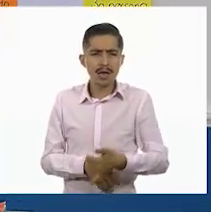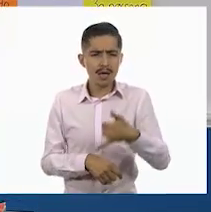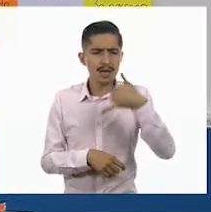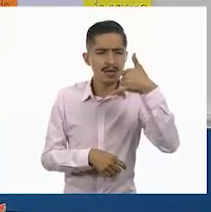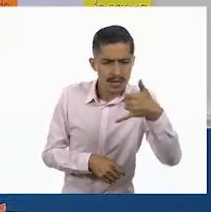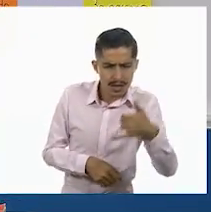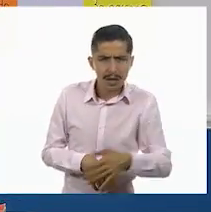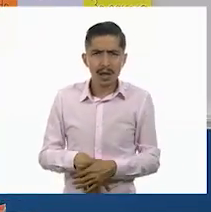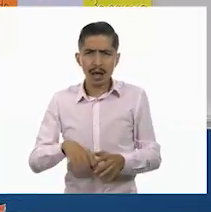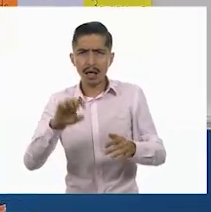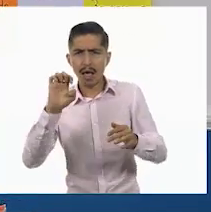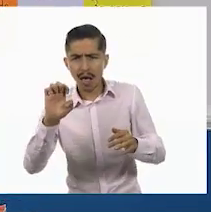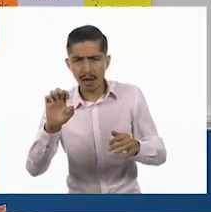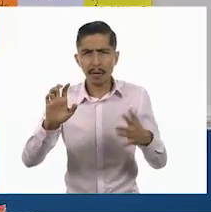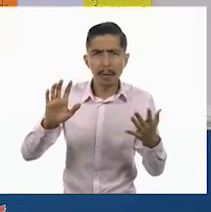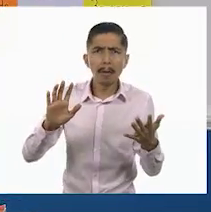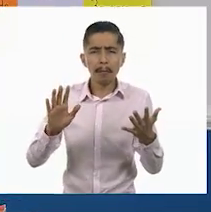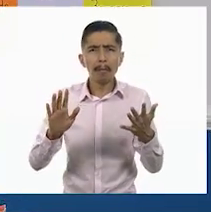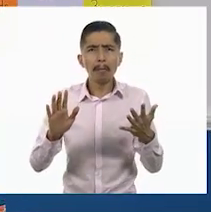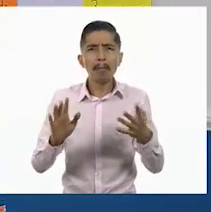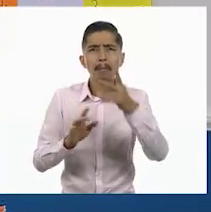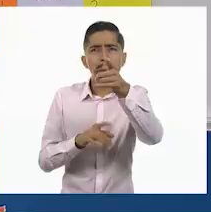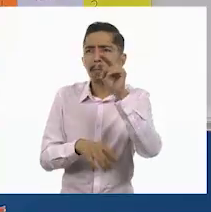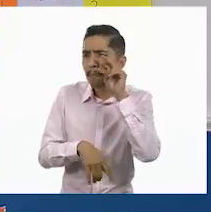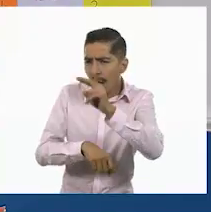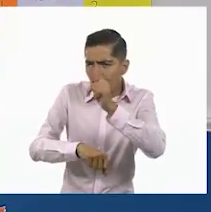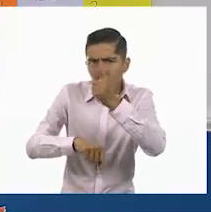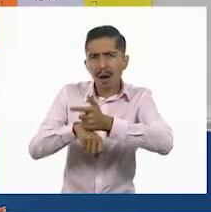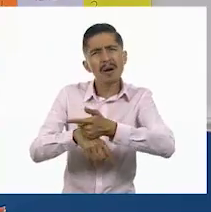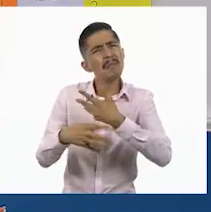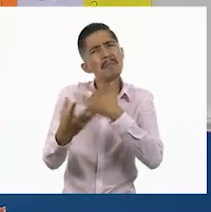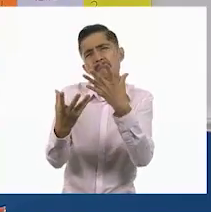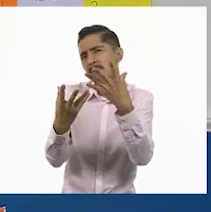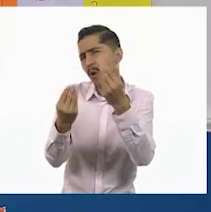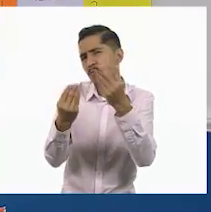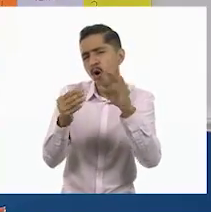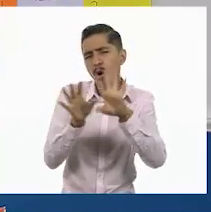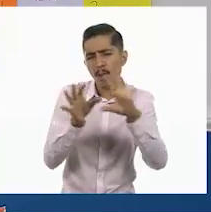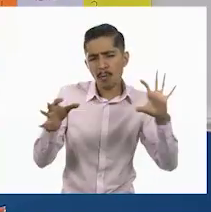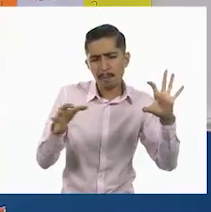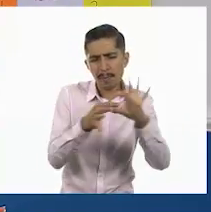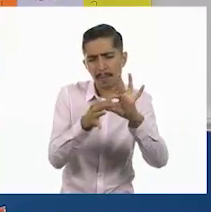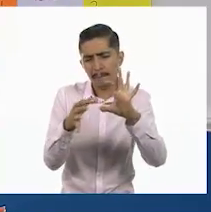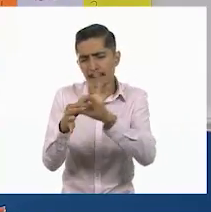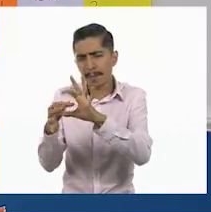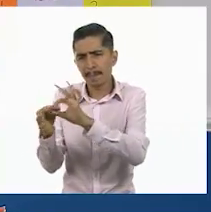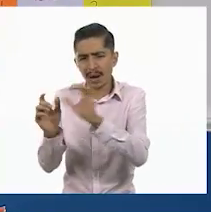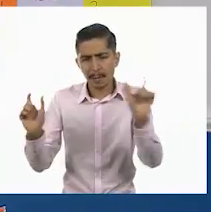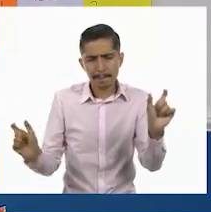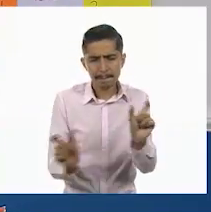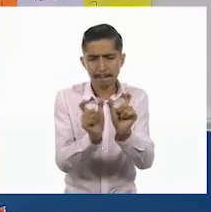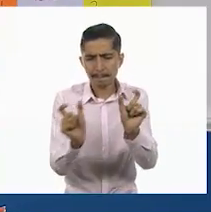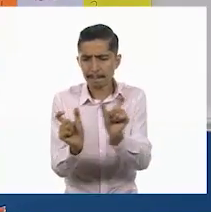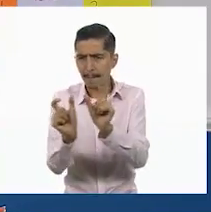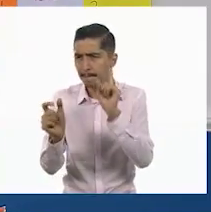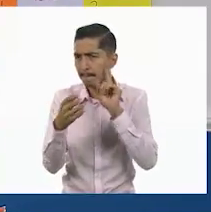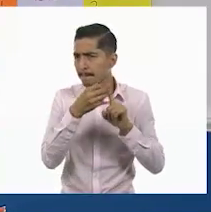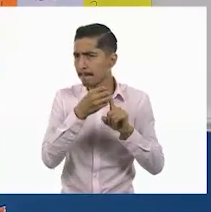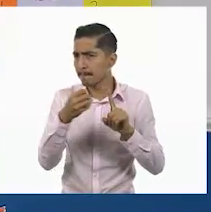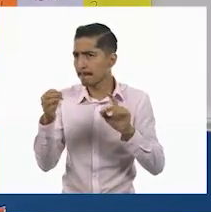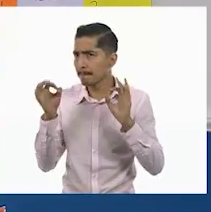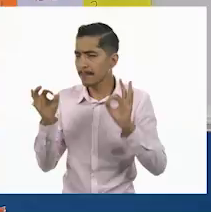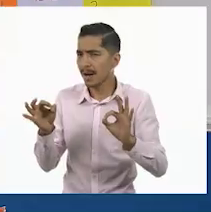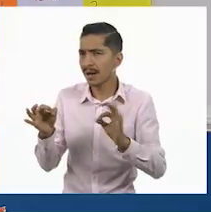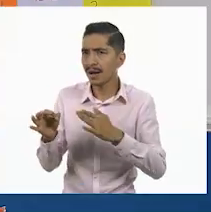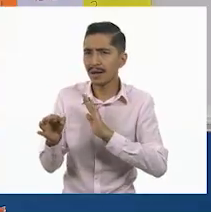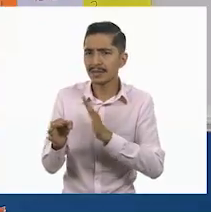Y y la E. Pero ya vimos que podemos tener muchos conectores y también tenemos nexos. Entonces, aquí cuando tú